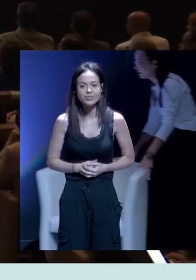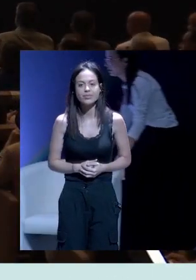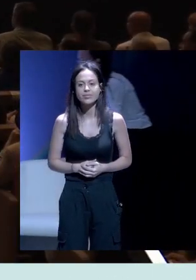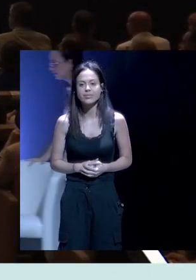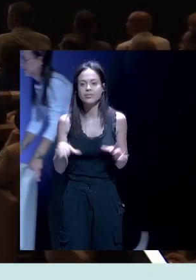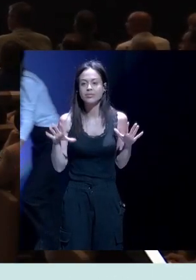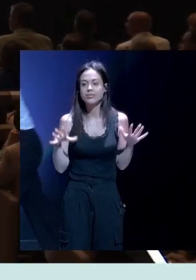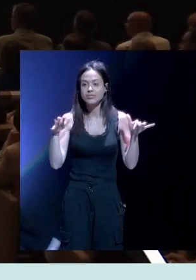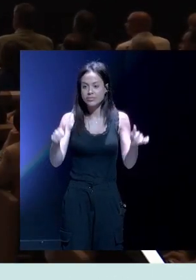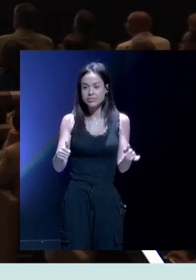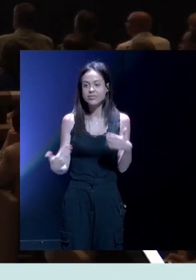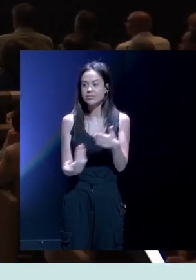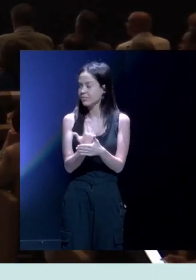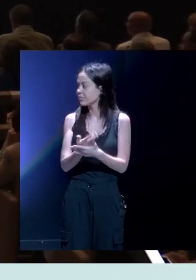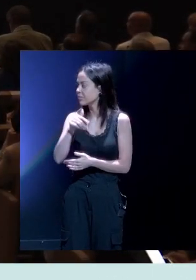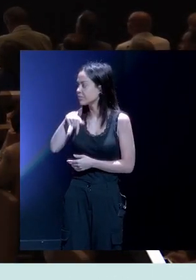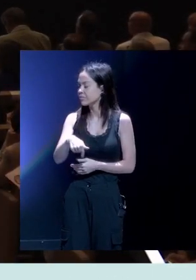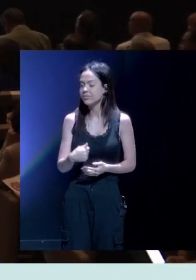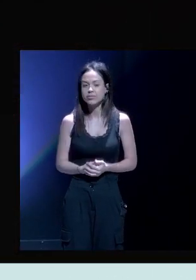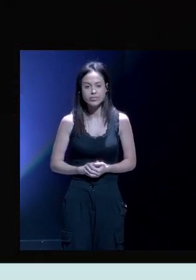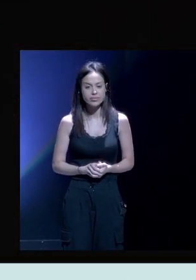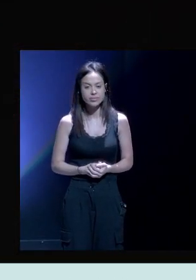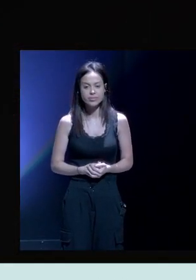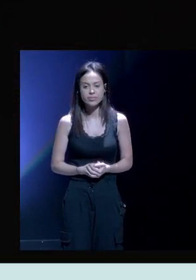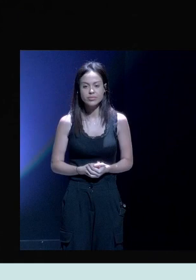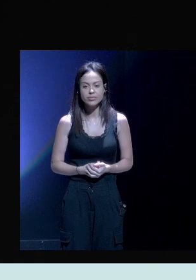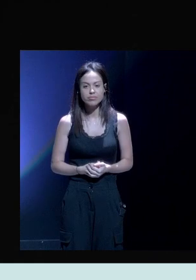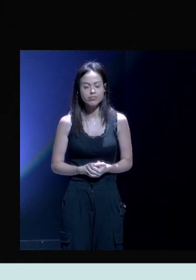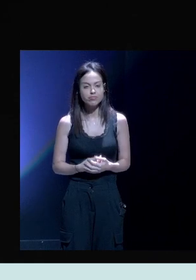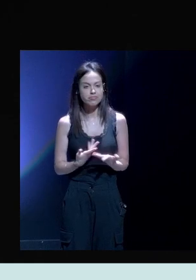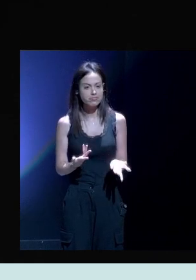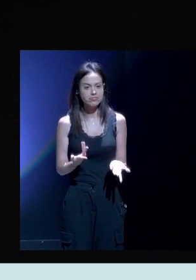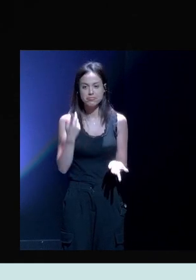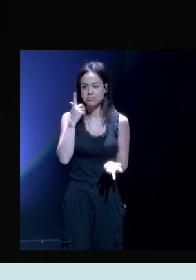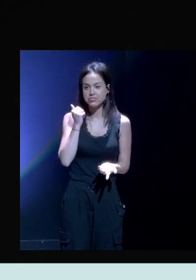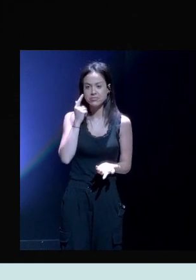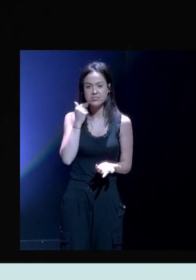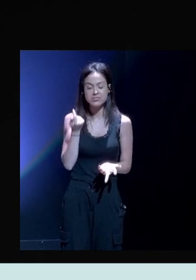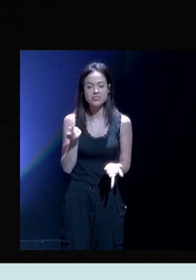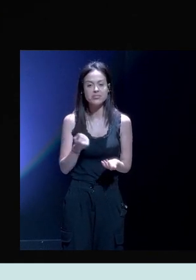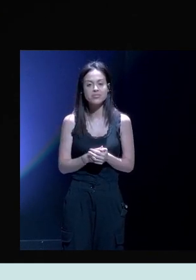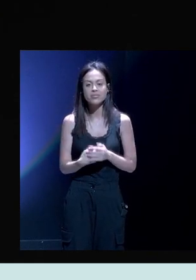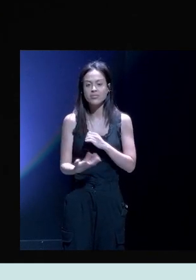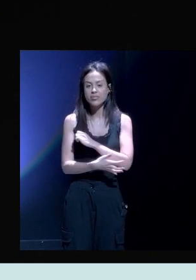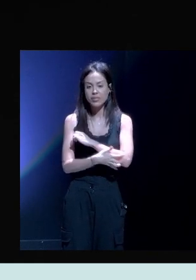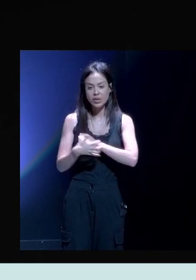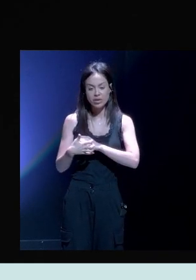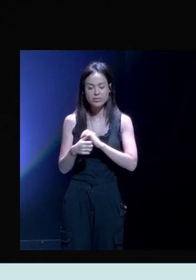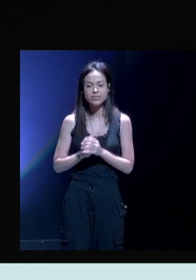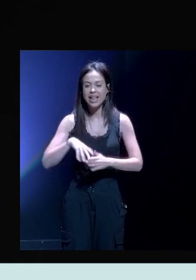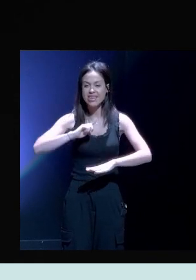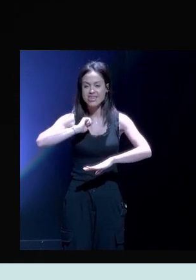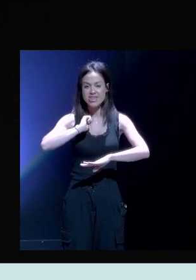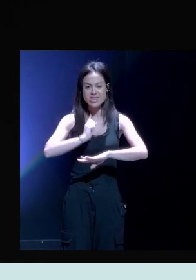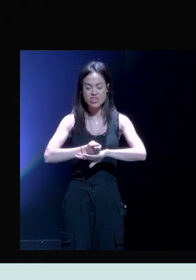Y para iniciar la sesión de hoy, contamos con un clásico de la sociología de la pobreza, Serge Paugam, director de la